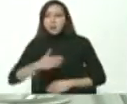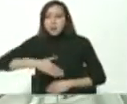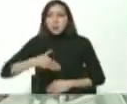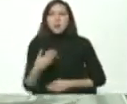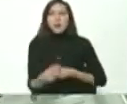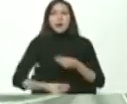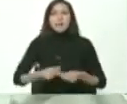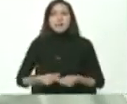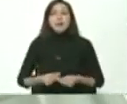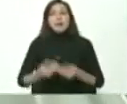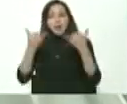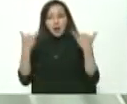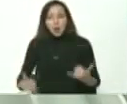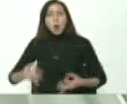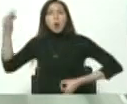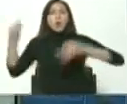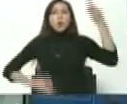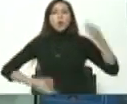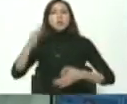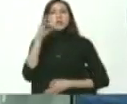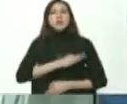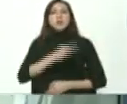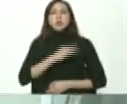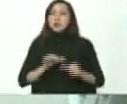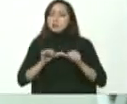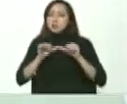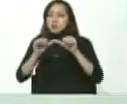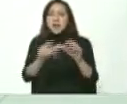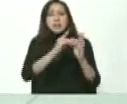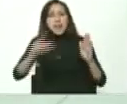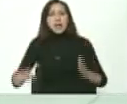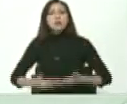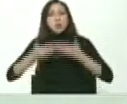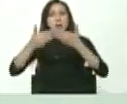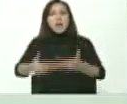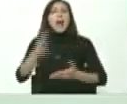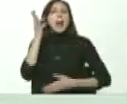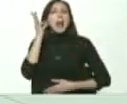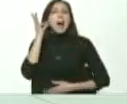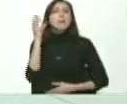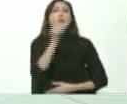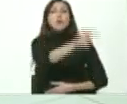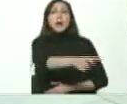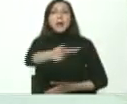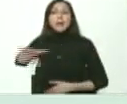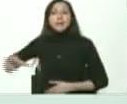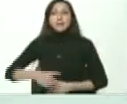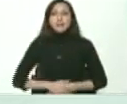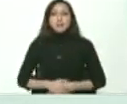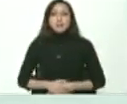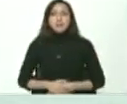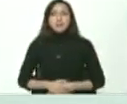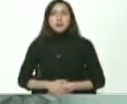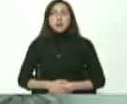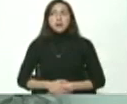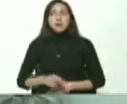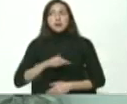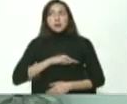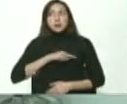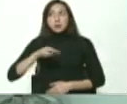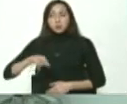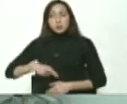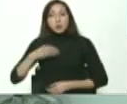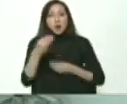seguimos haciendo justicia social para seguir reivindicando a cada mujer venezolana. Por eso hoy, en nuestra unidad